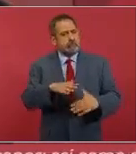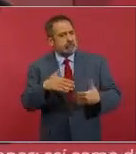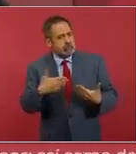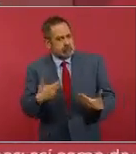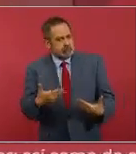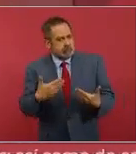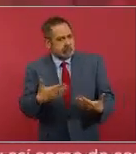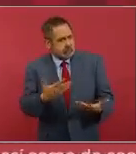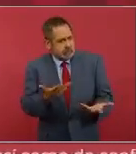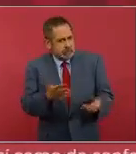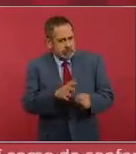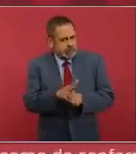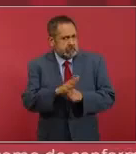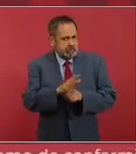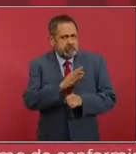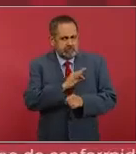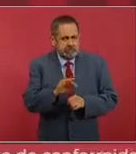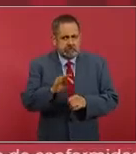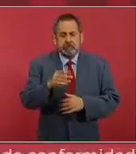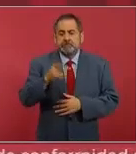que los otros